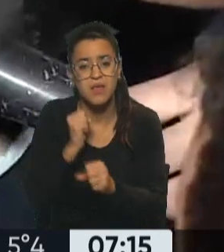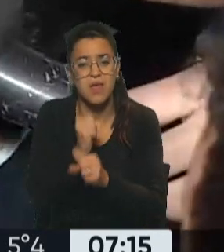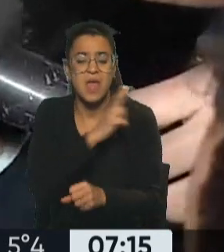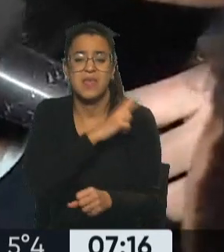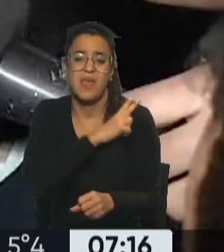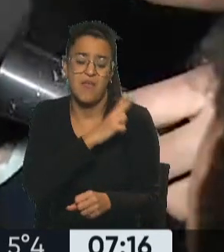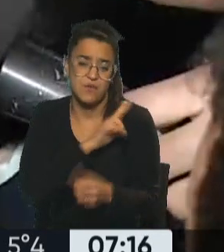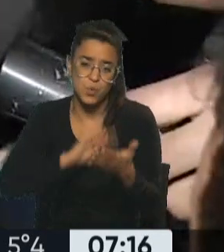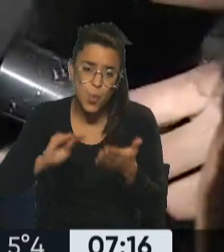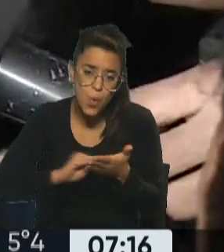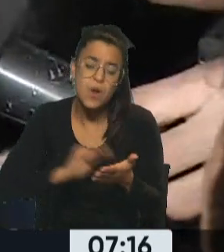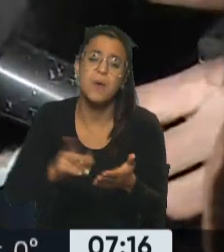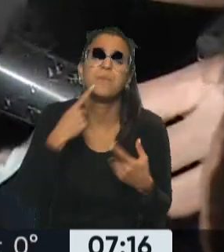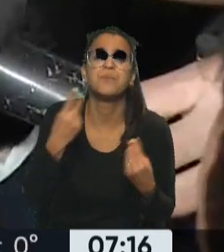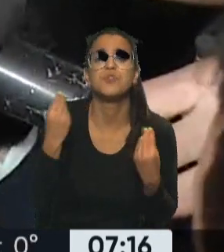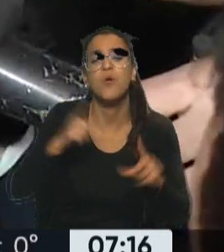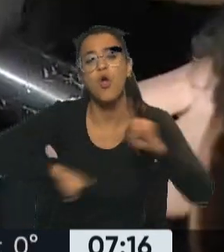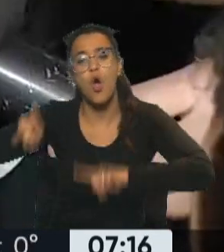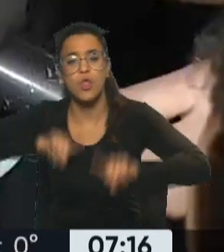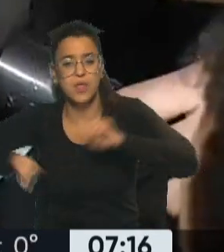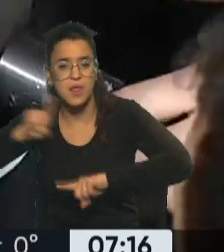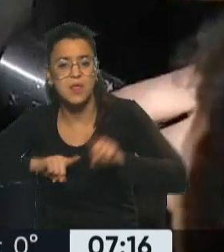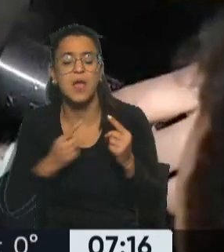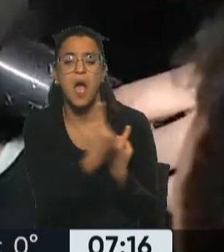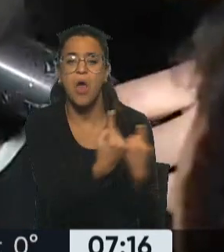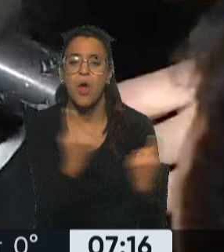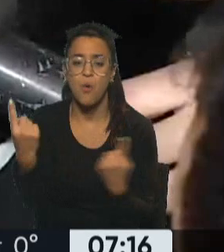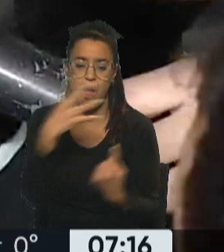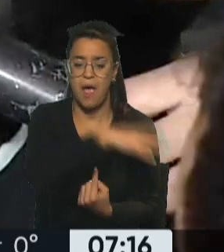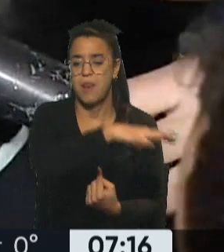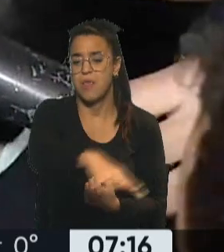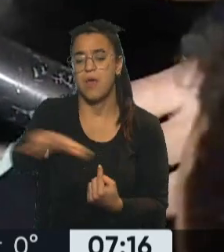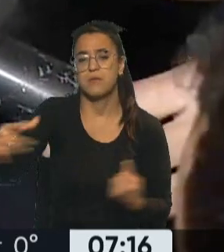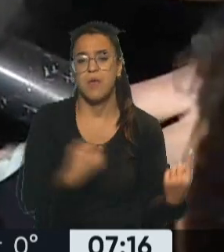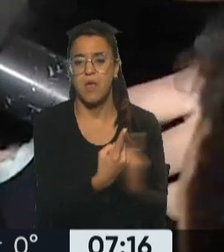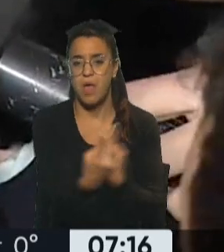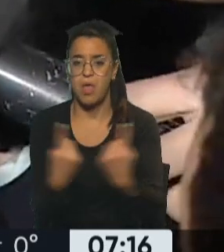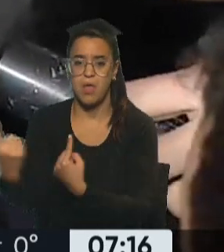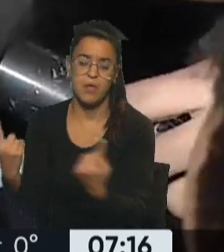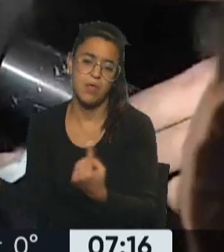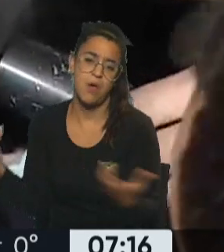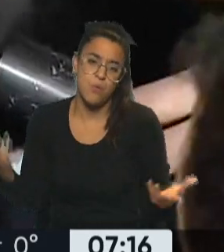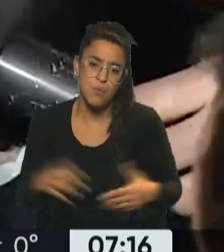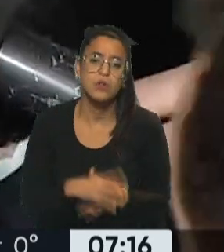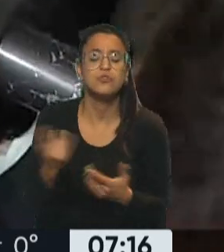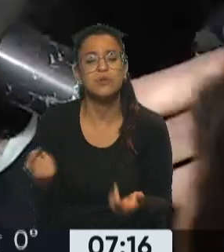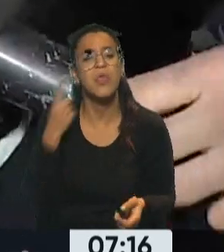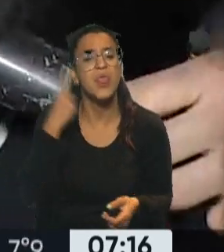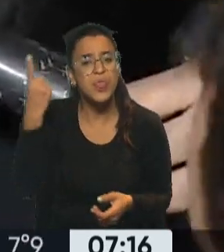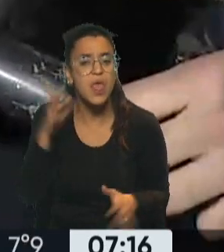jefatura de gabinete que tiene que ver con la coordinación de cada una de las áreas del gobierno, en la idea